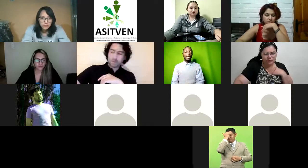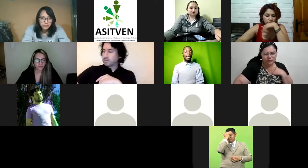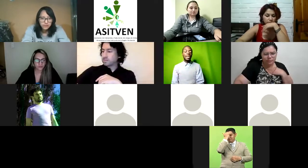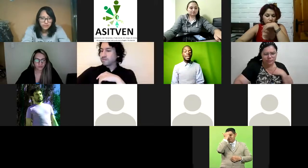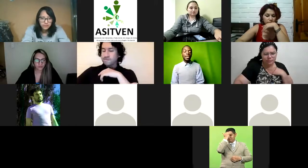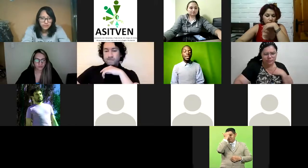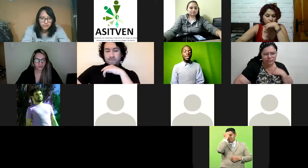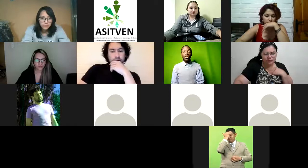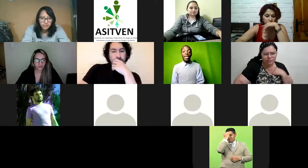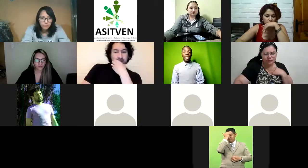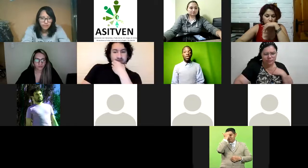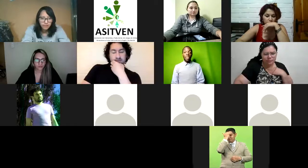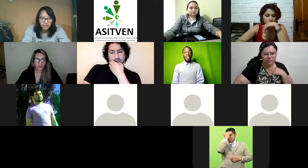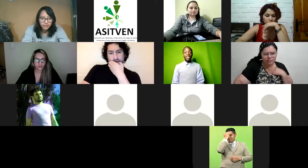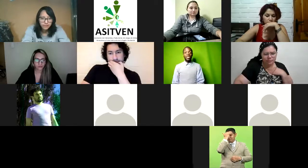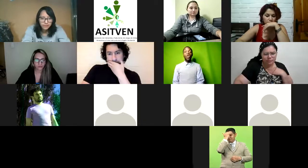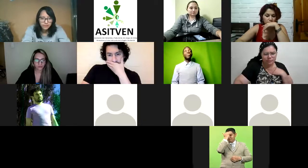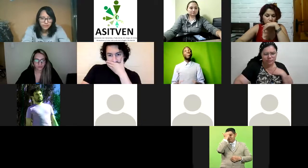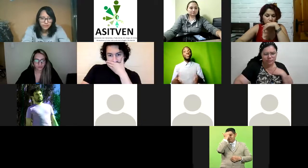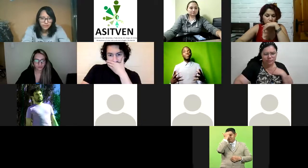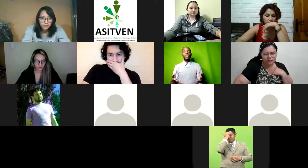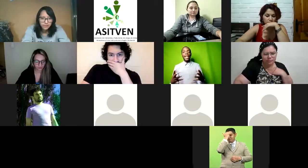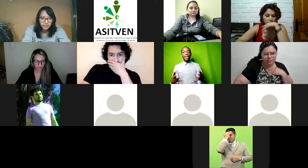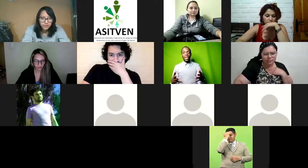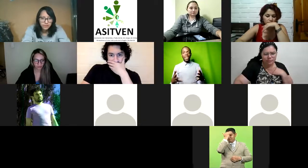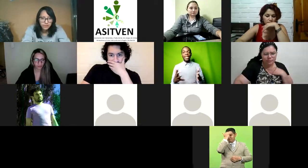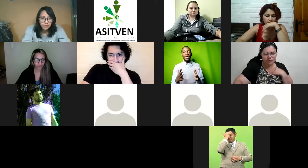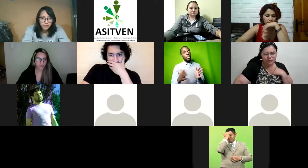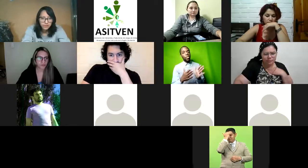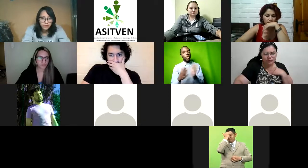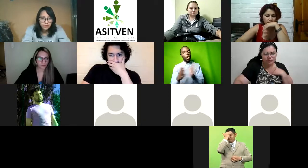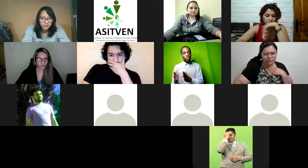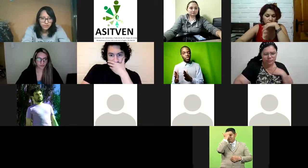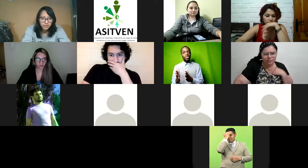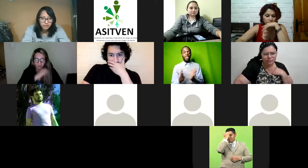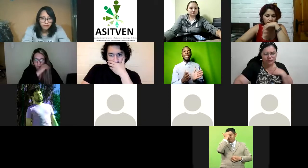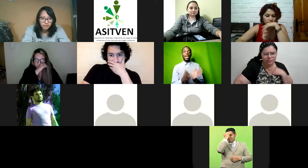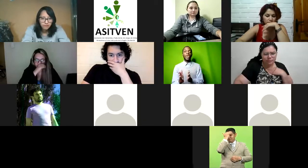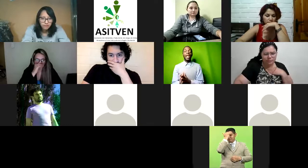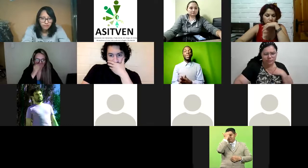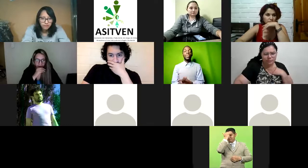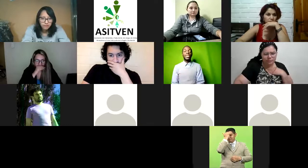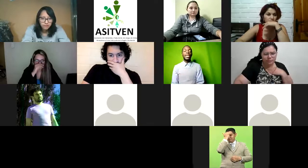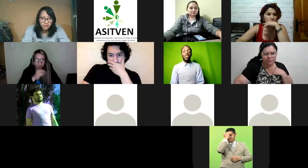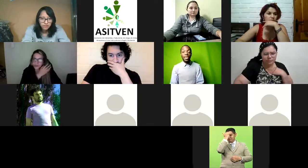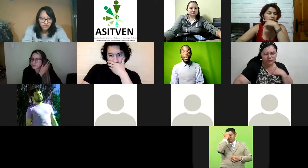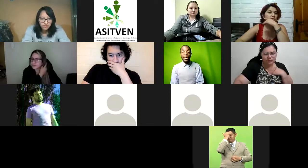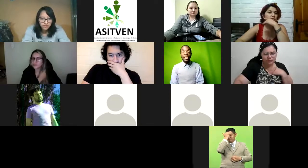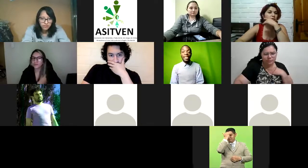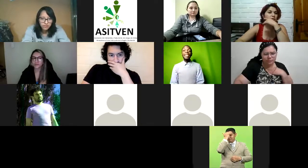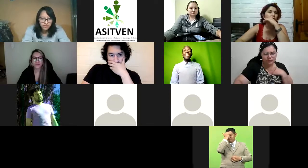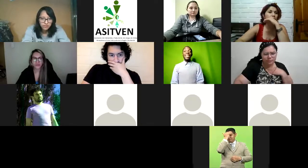personas sordas de estos países con una lengua de señas como muy común. En este caso era la lengua de señas